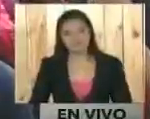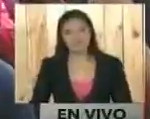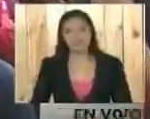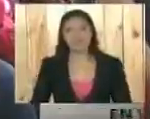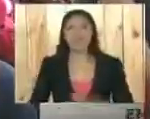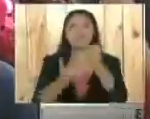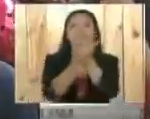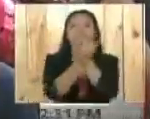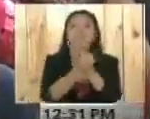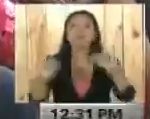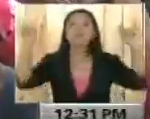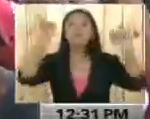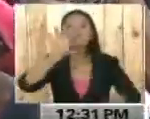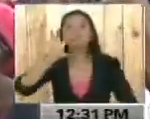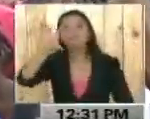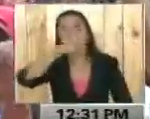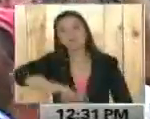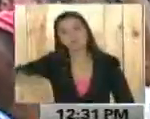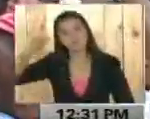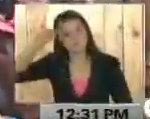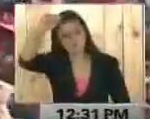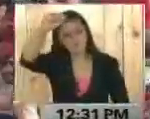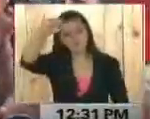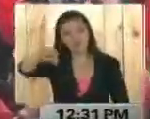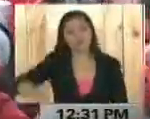¡Viva! ¡Independencia y patria socialista!